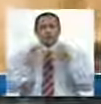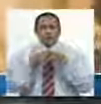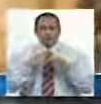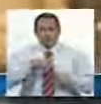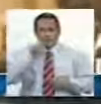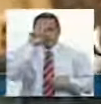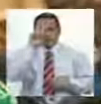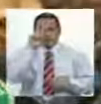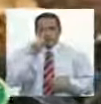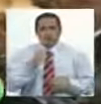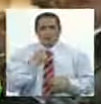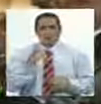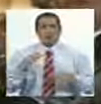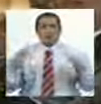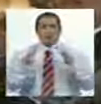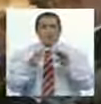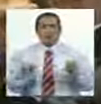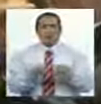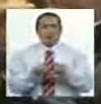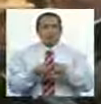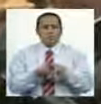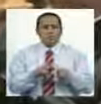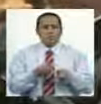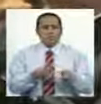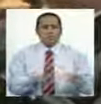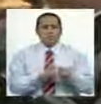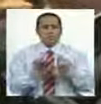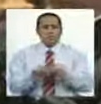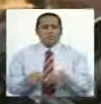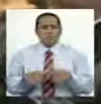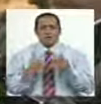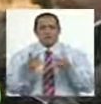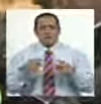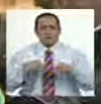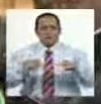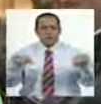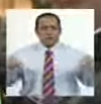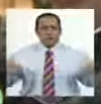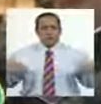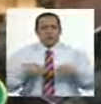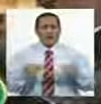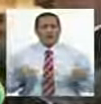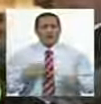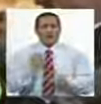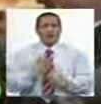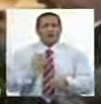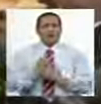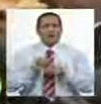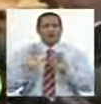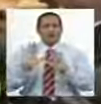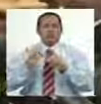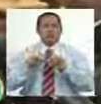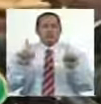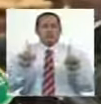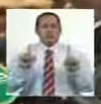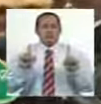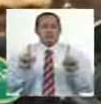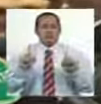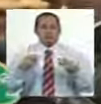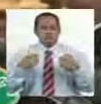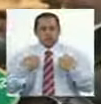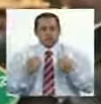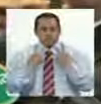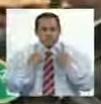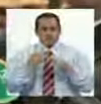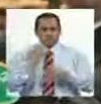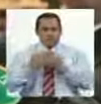República. Es su casa, como se dice popularmente, es su chacra, la Federación Peruana de Fútbol, pero nos